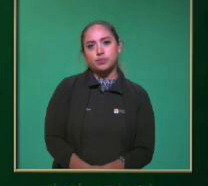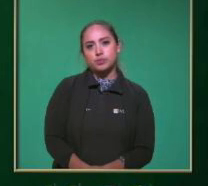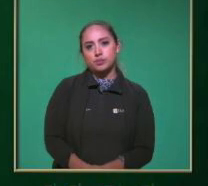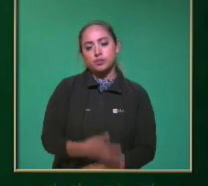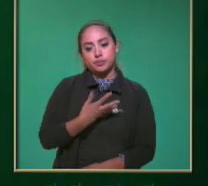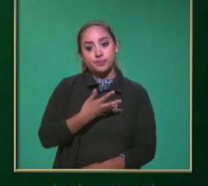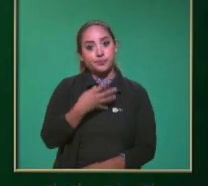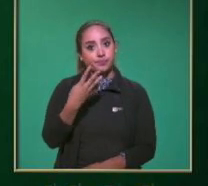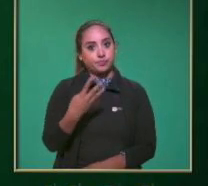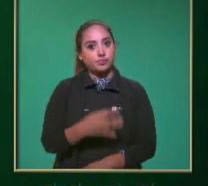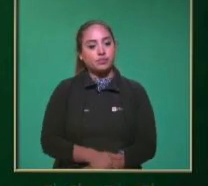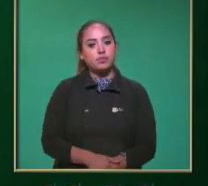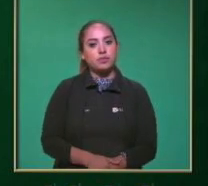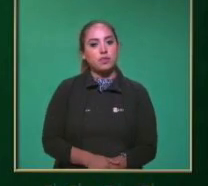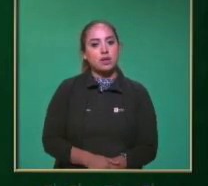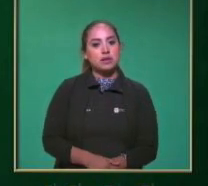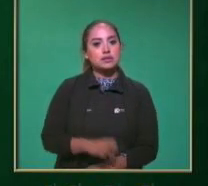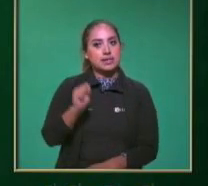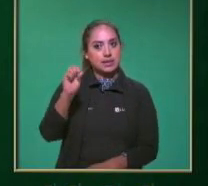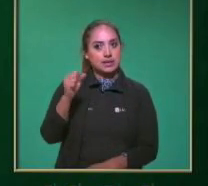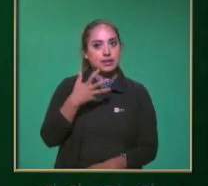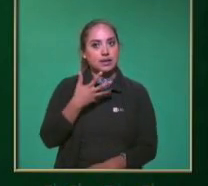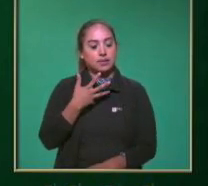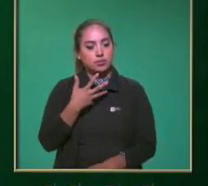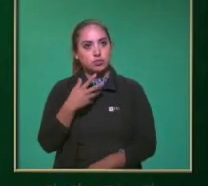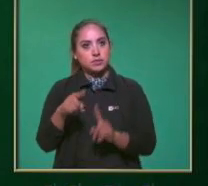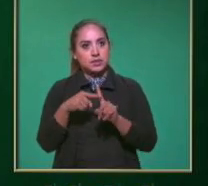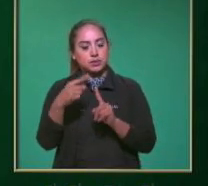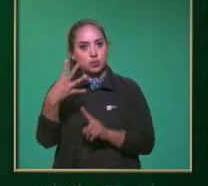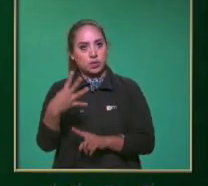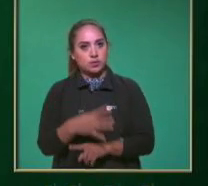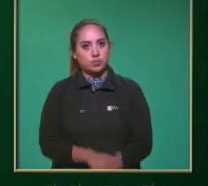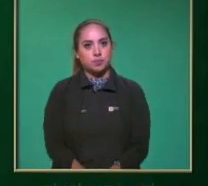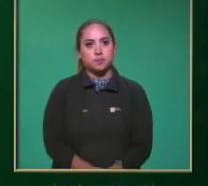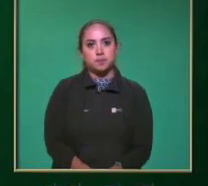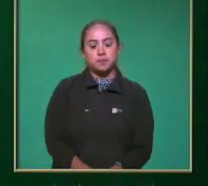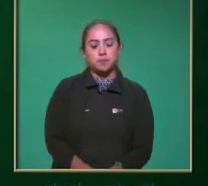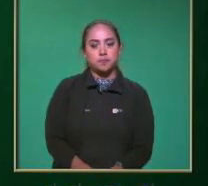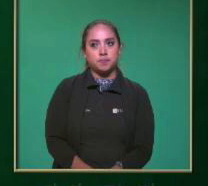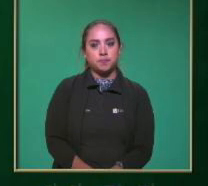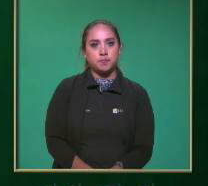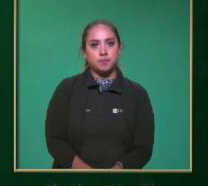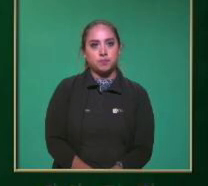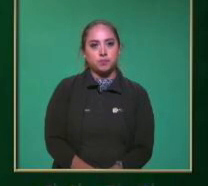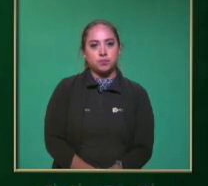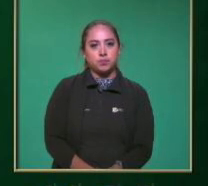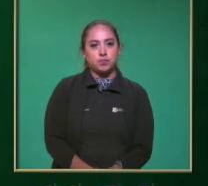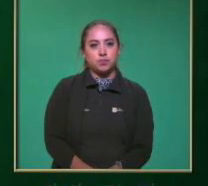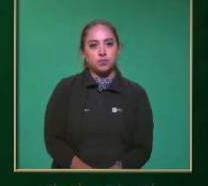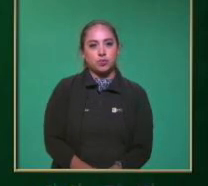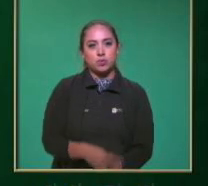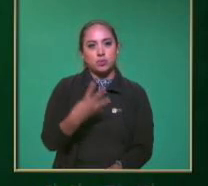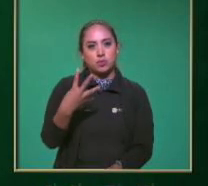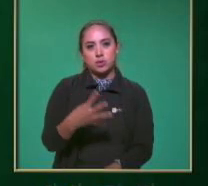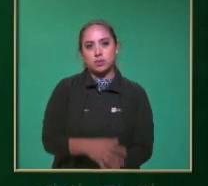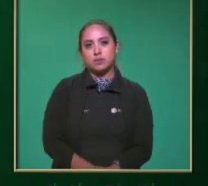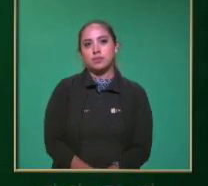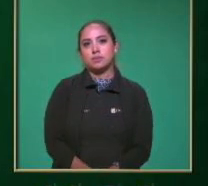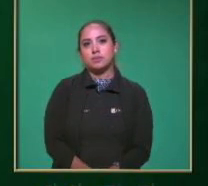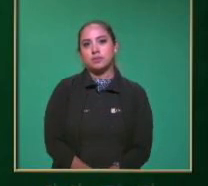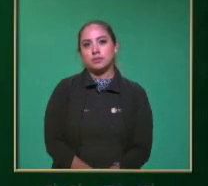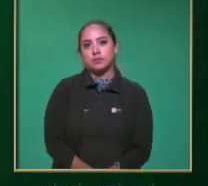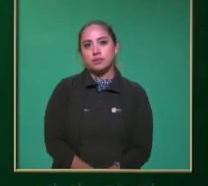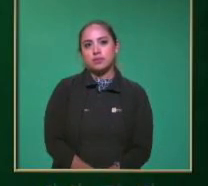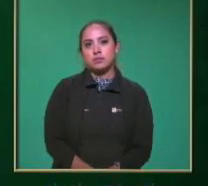1, 2, 3, 4. Entonces eran 60 más 4. 1, 2, 3, 4. ¿Cuánto es?